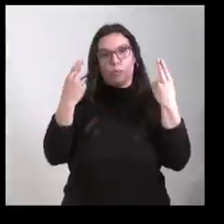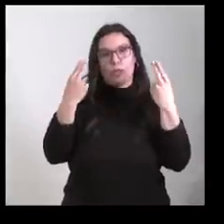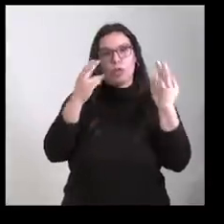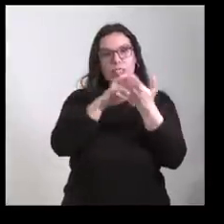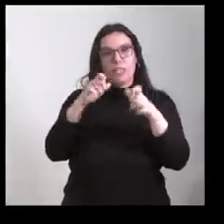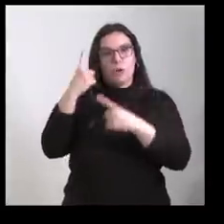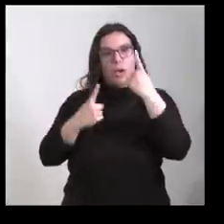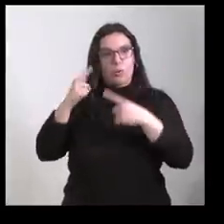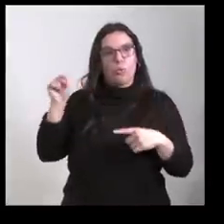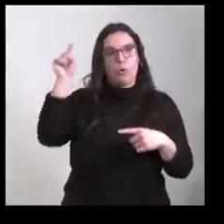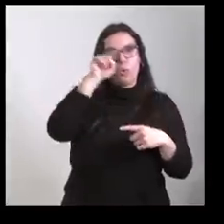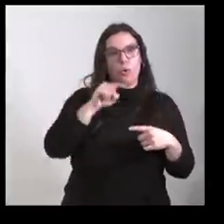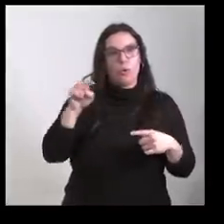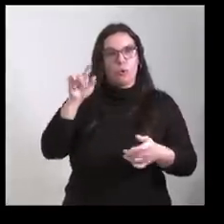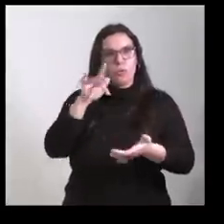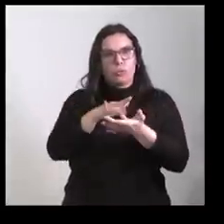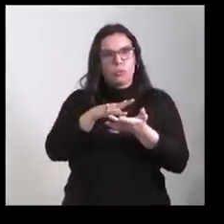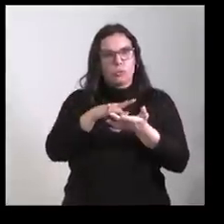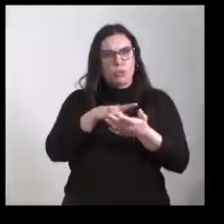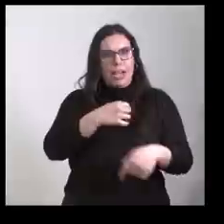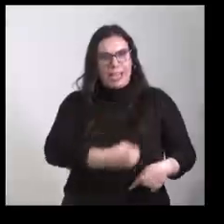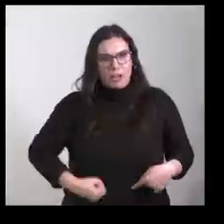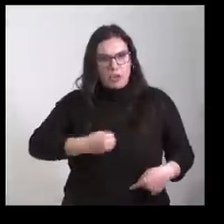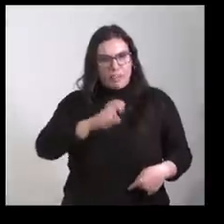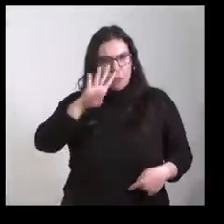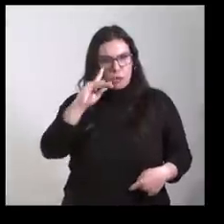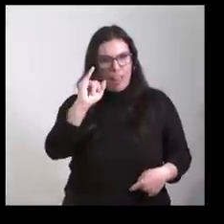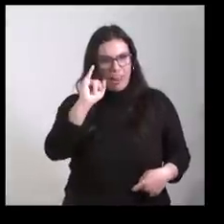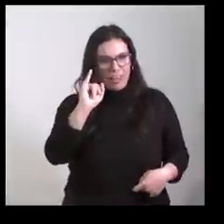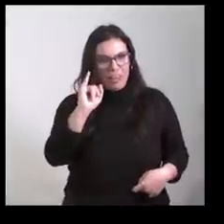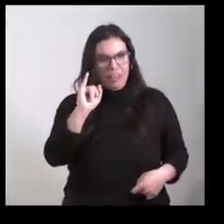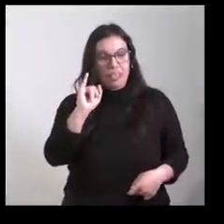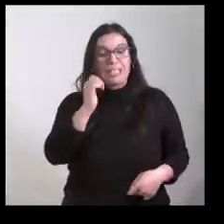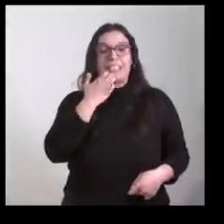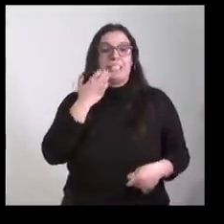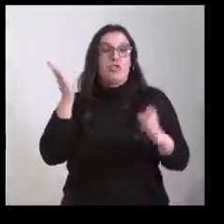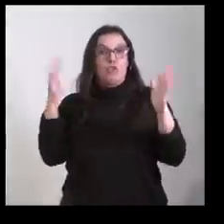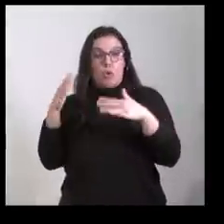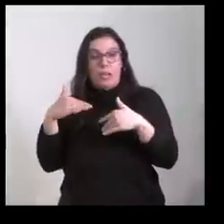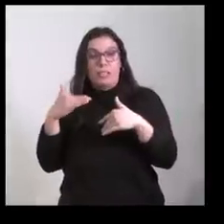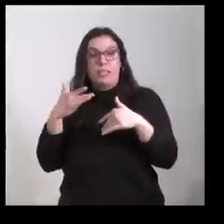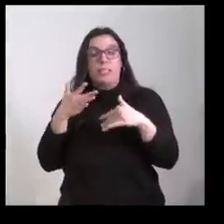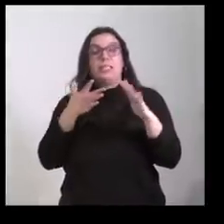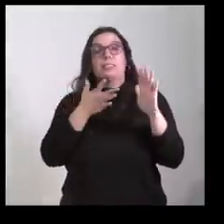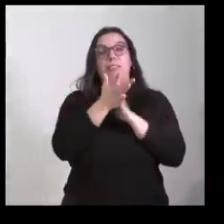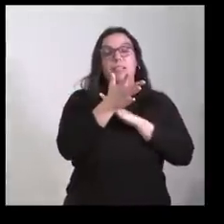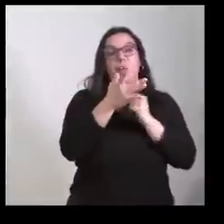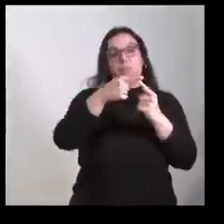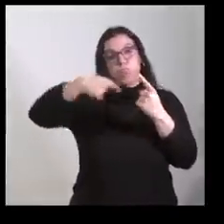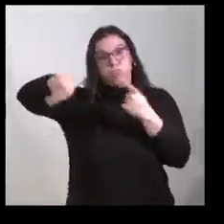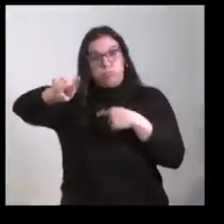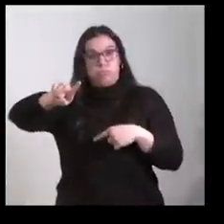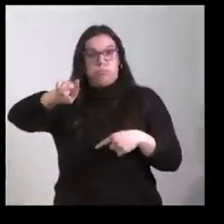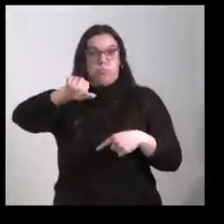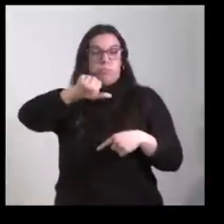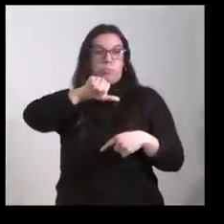cuenta con ecografías 4 de y en caso de que no la tengan si la opción que se va a seguir es derivar